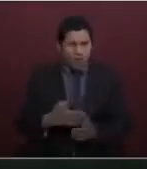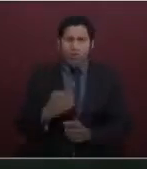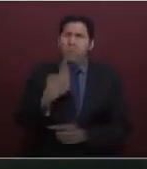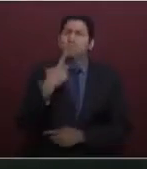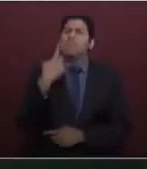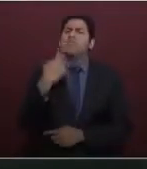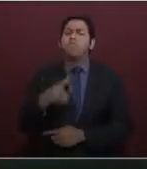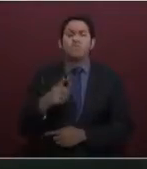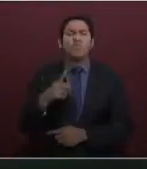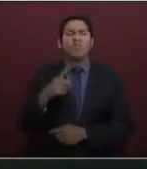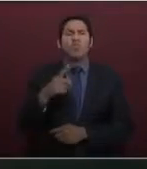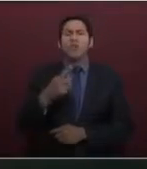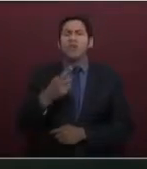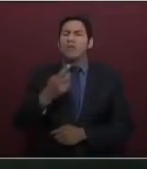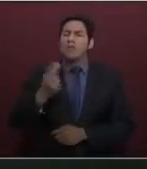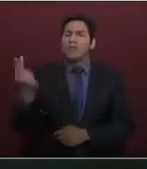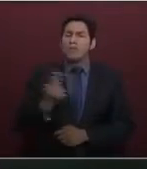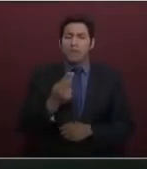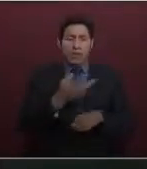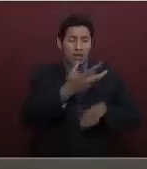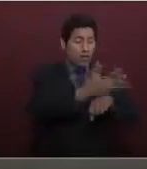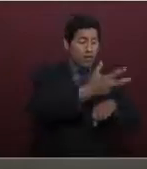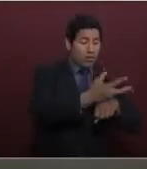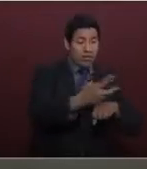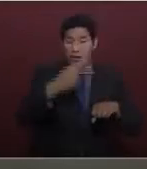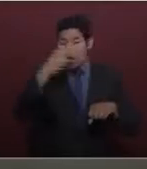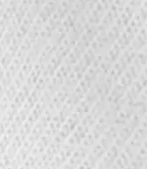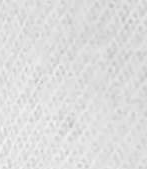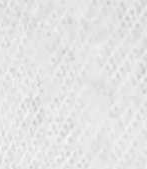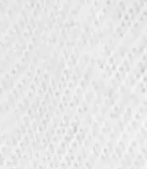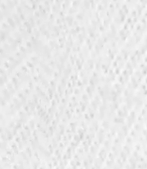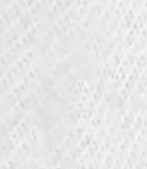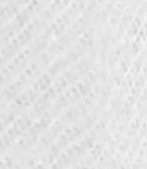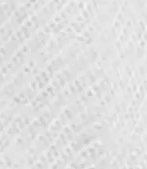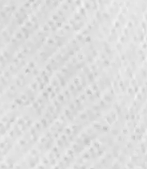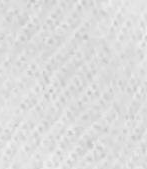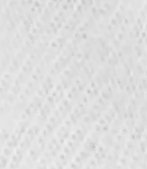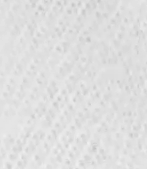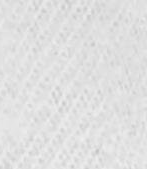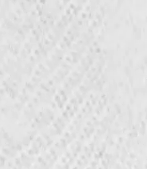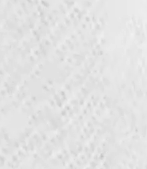que cueste lo mismo que del otro lado